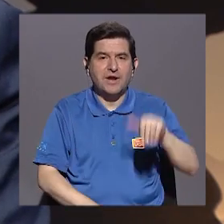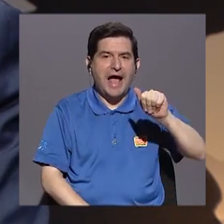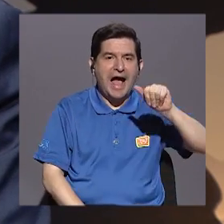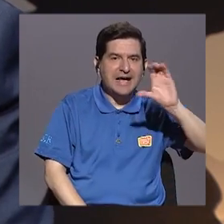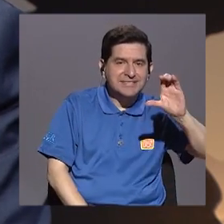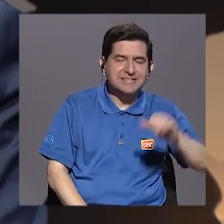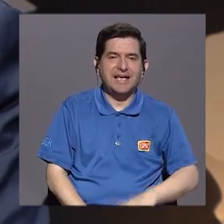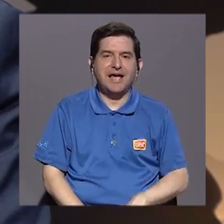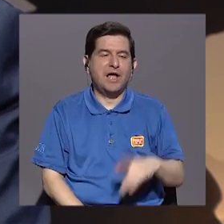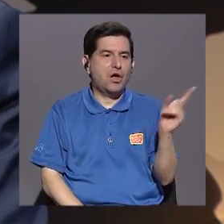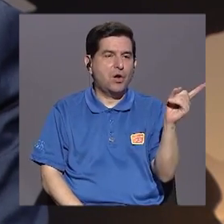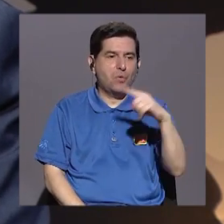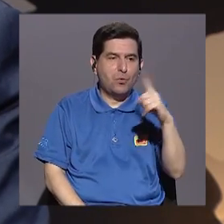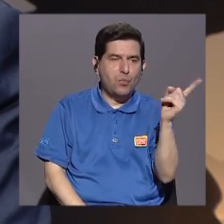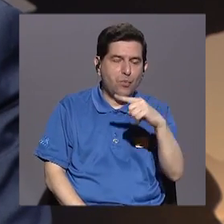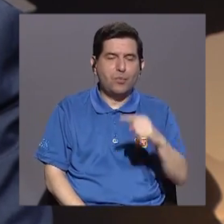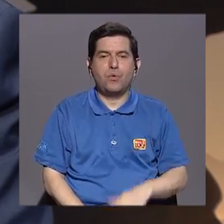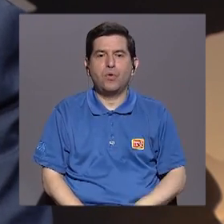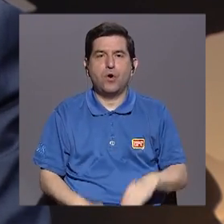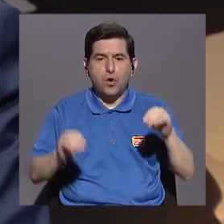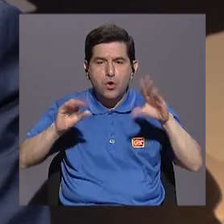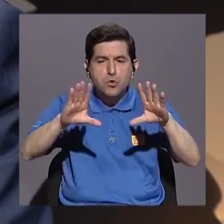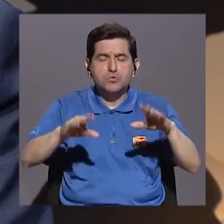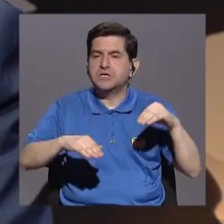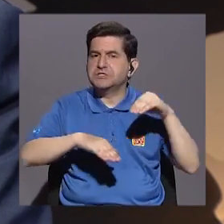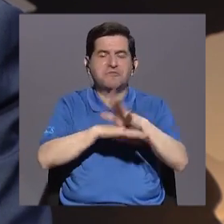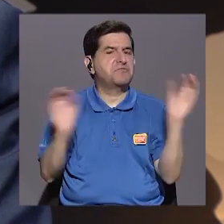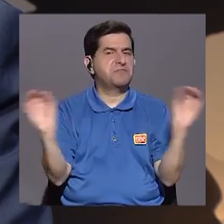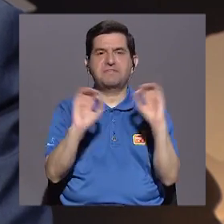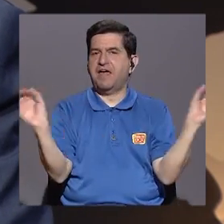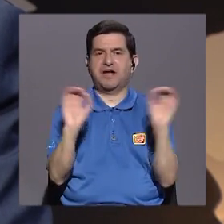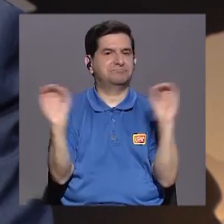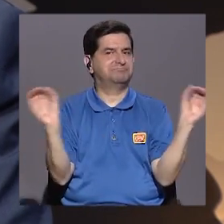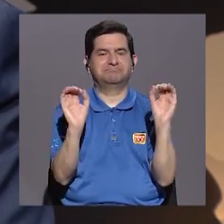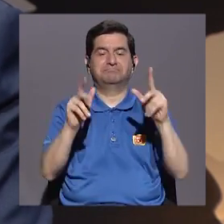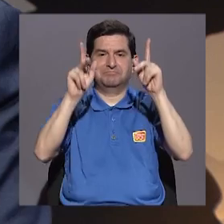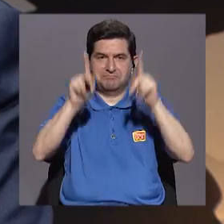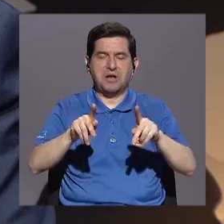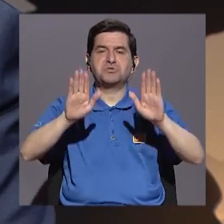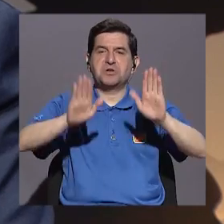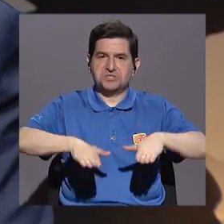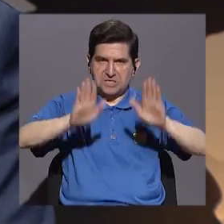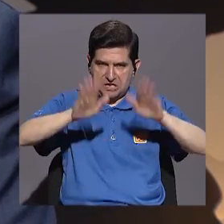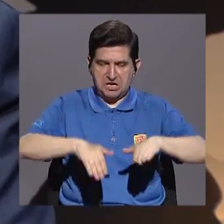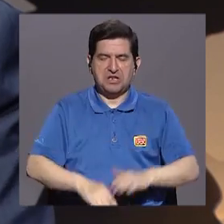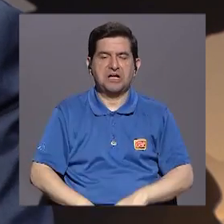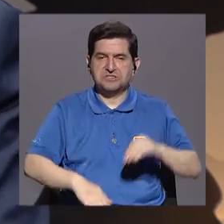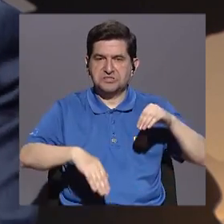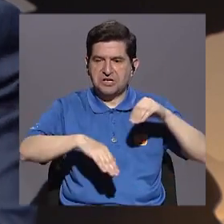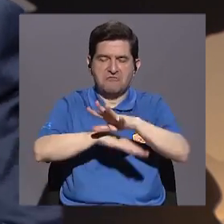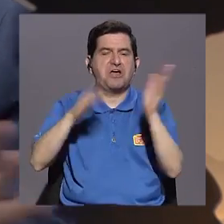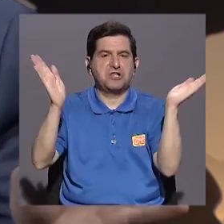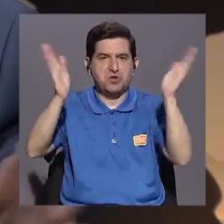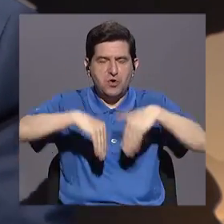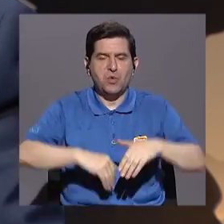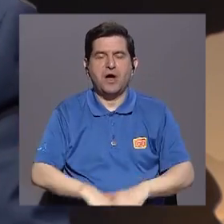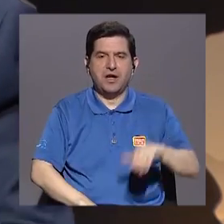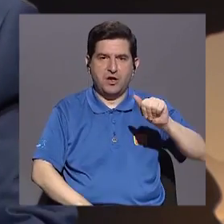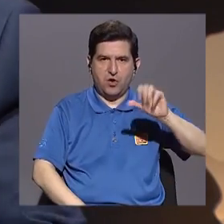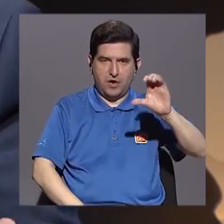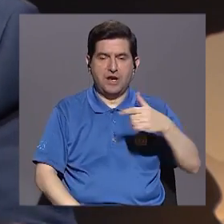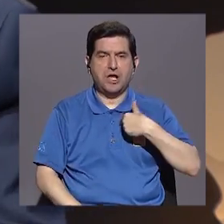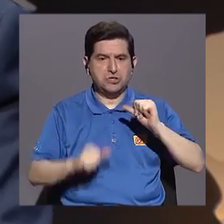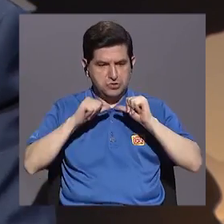las escobillas luces y eso no hay ningún efecto para que los televidentes estén tranquilos no hay ningún efecto alguno con el aire acondicionado